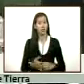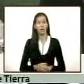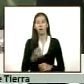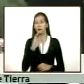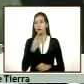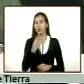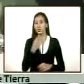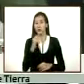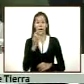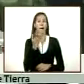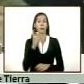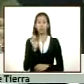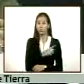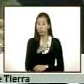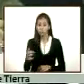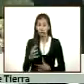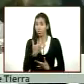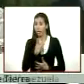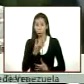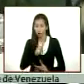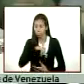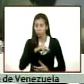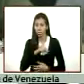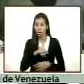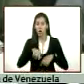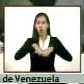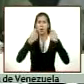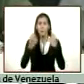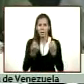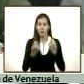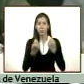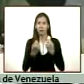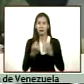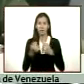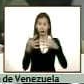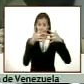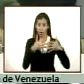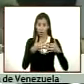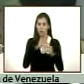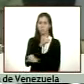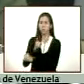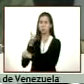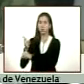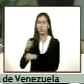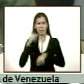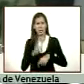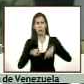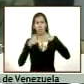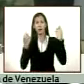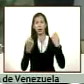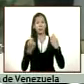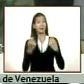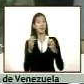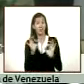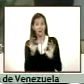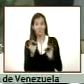no quebramos nosotros la hegemonía del imperio yanqui, pero podrá escribirse incluso